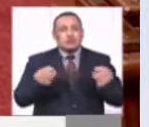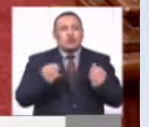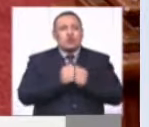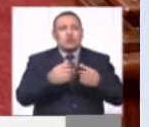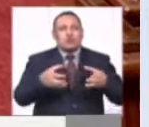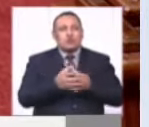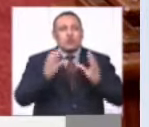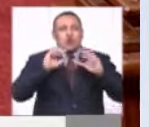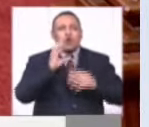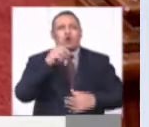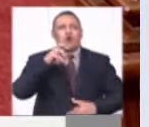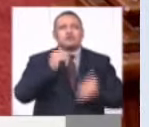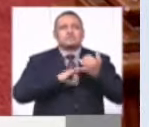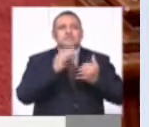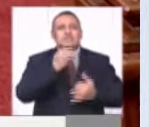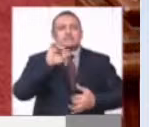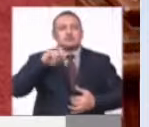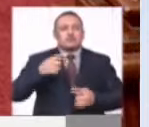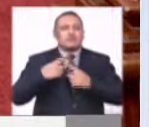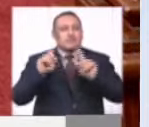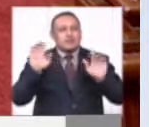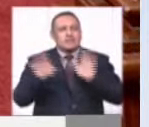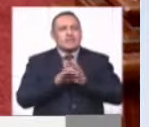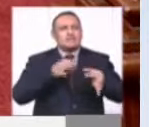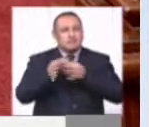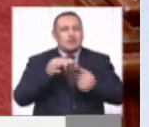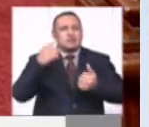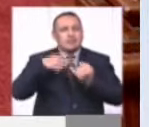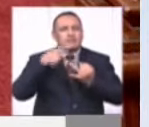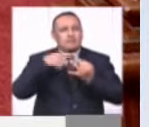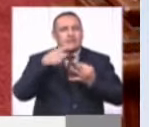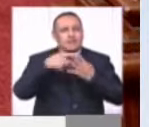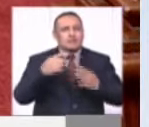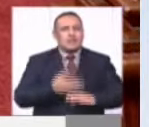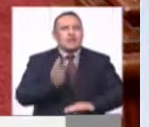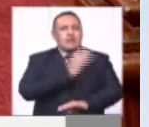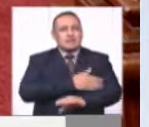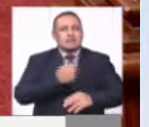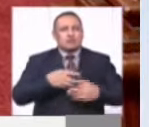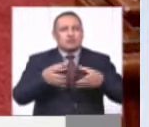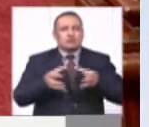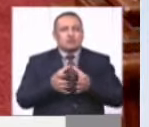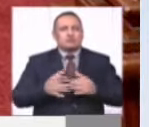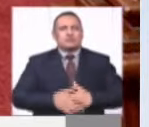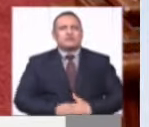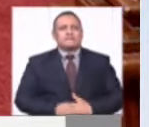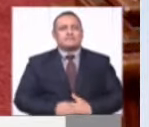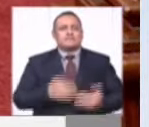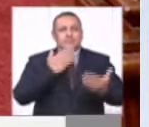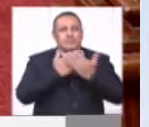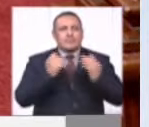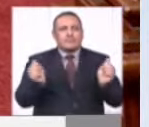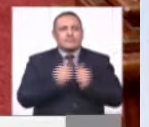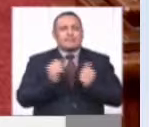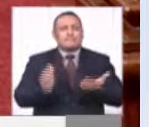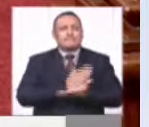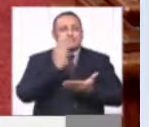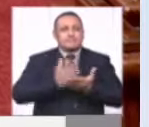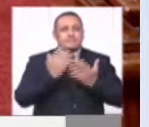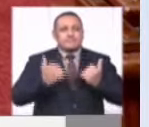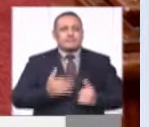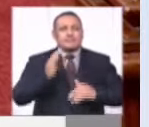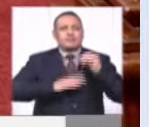la concesión, diferencia que ya he explicado en diferentes foros. Frente a la brecha actual